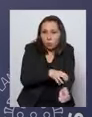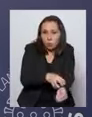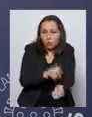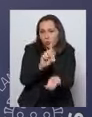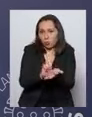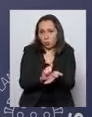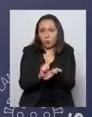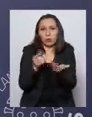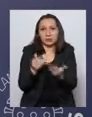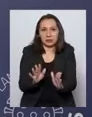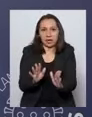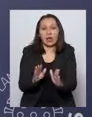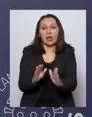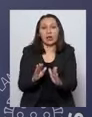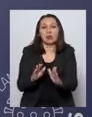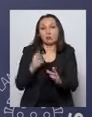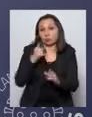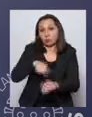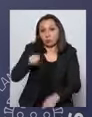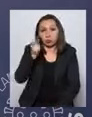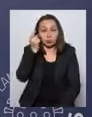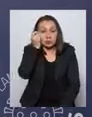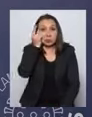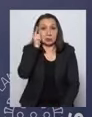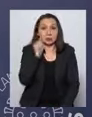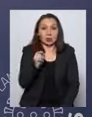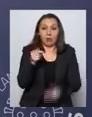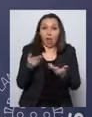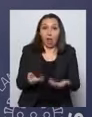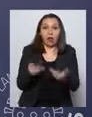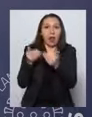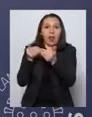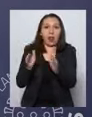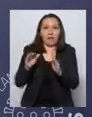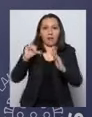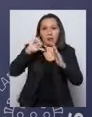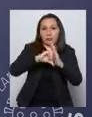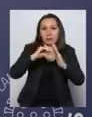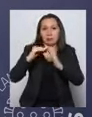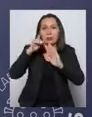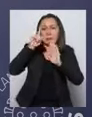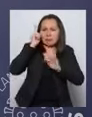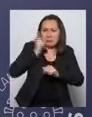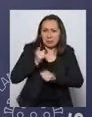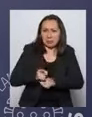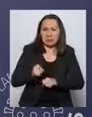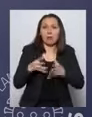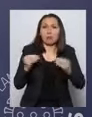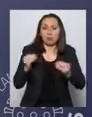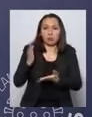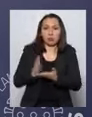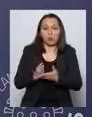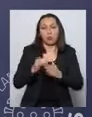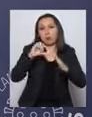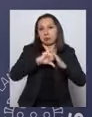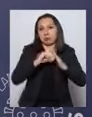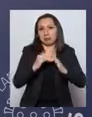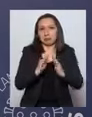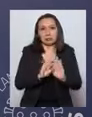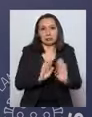algunos lugares que como ustedes saben hoy día están libres de medidas tan severas como una cuarentena